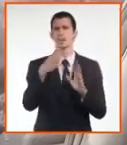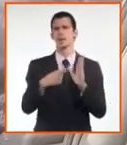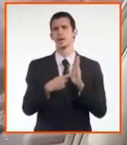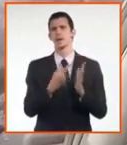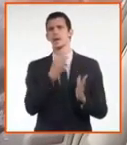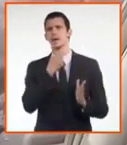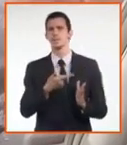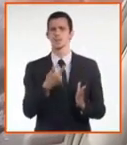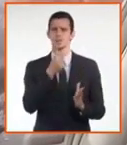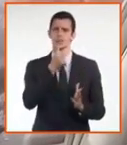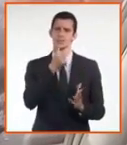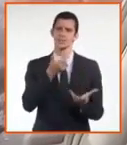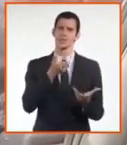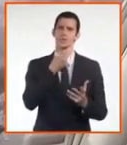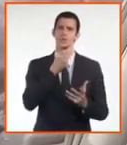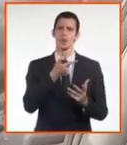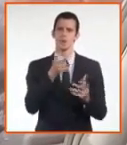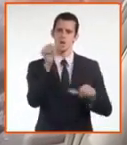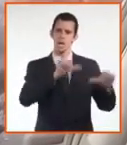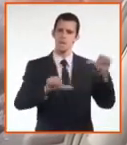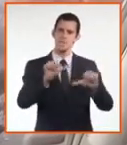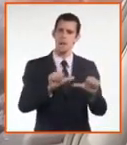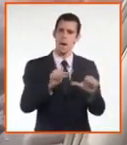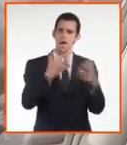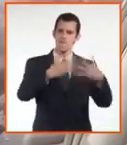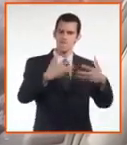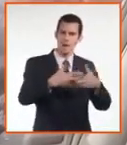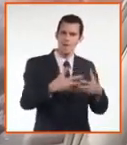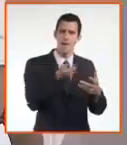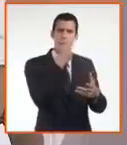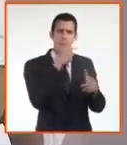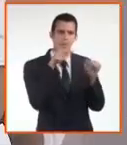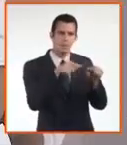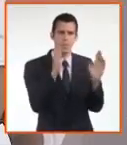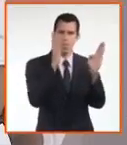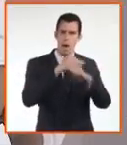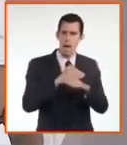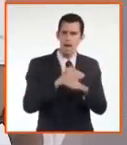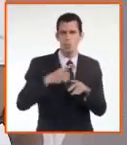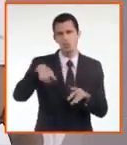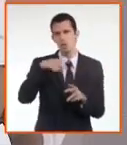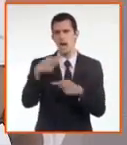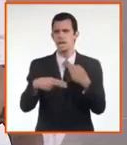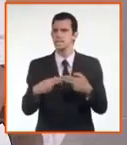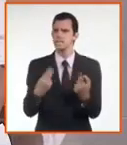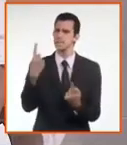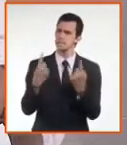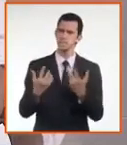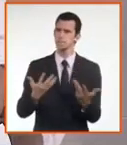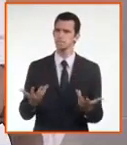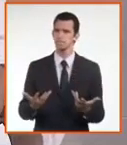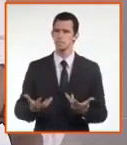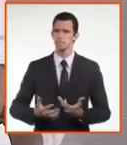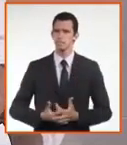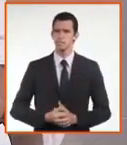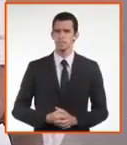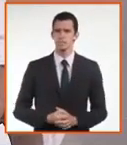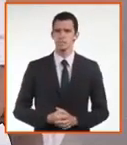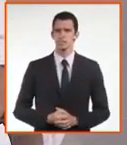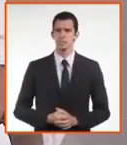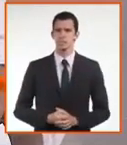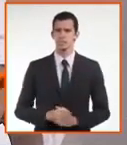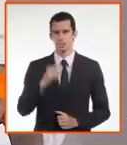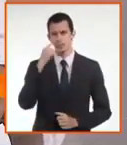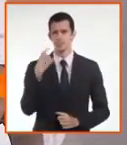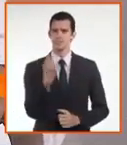cuánto se avanzado ahí hacia donde están encaminando los los post es otra de las medidas que estamos que implementamos que estamos en un